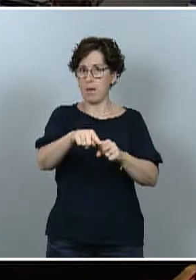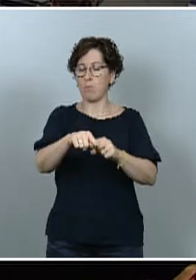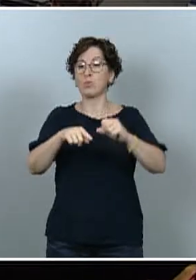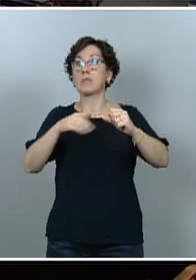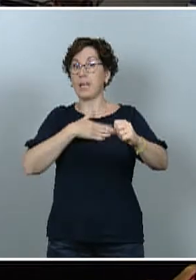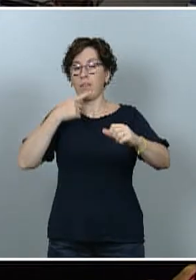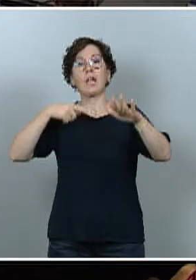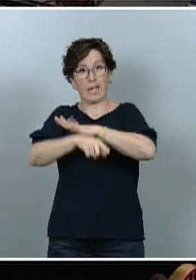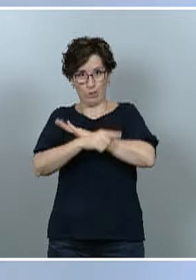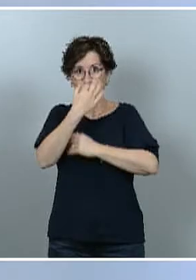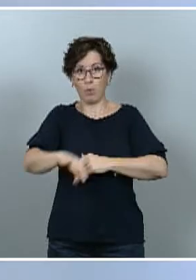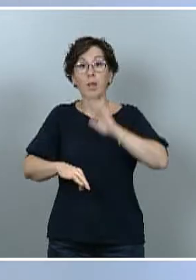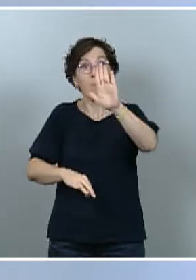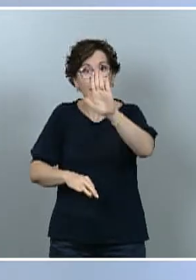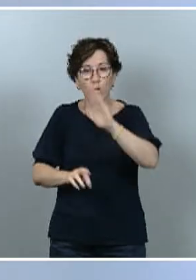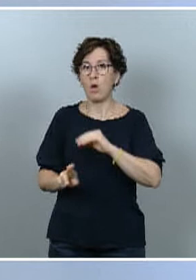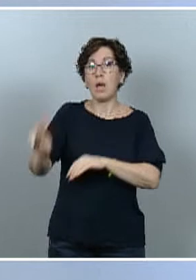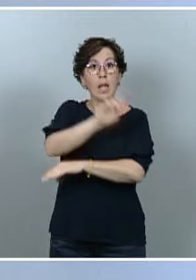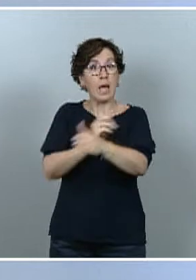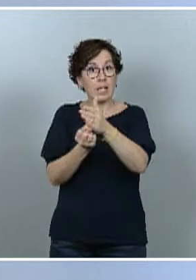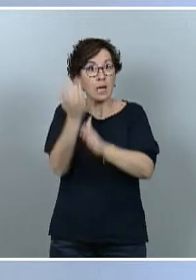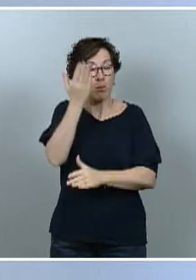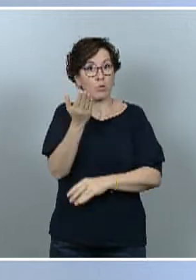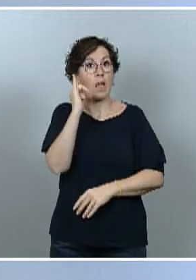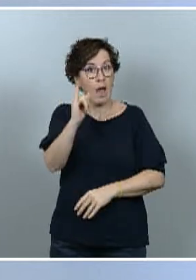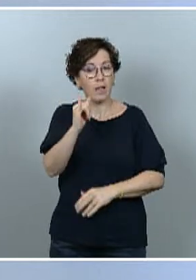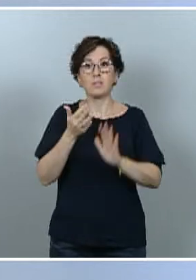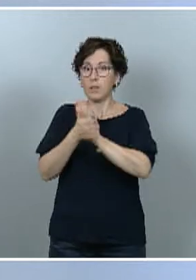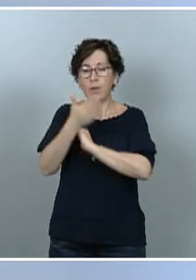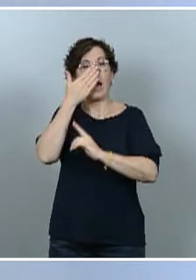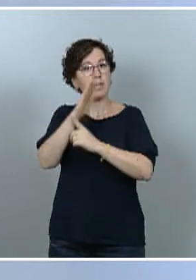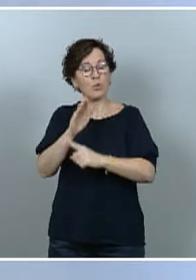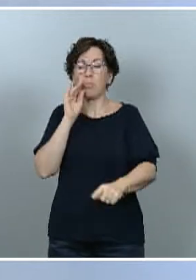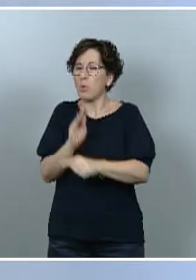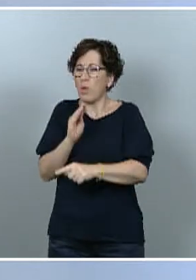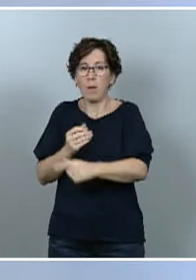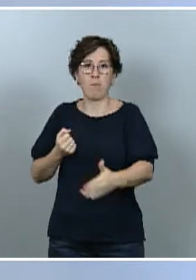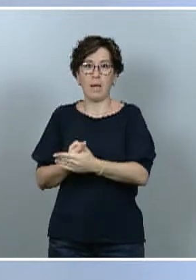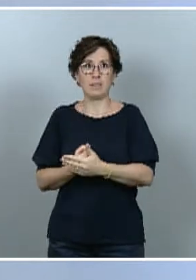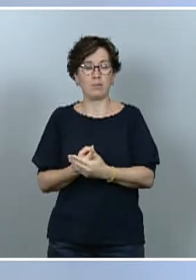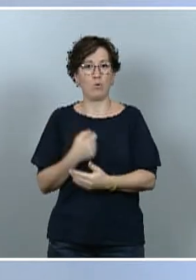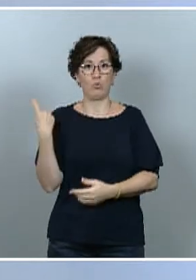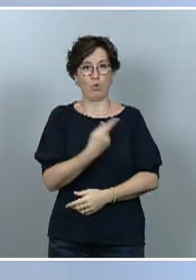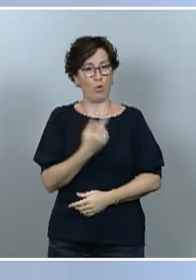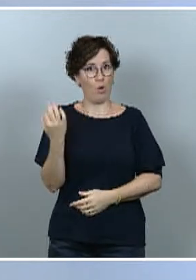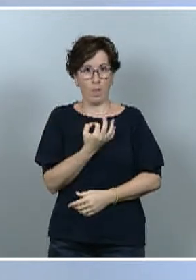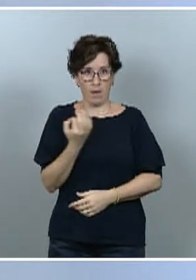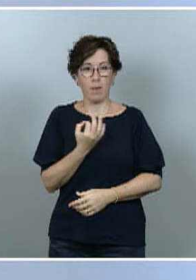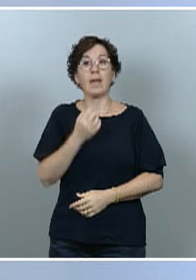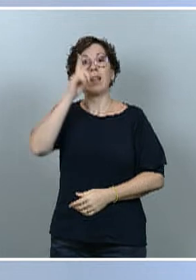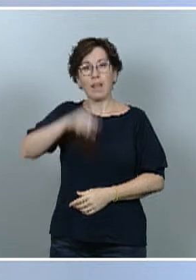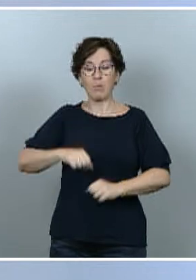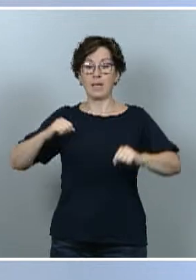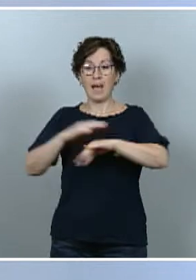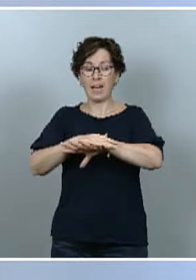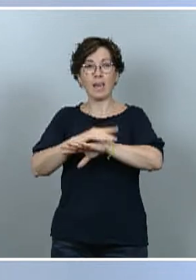hay rebrotes y por tanto hay que tener una actitud de máxima prudencia por parte de toda la ciudadanía y tener muy bien desplegada la red de detección